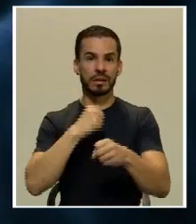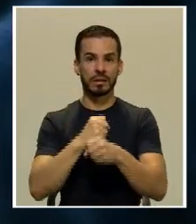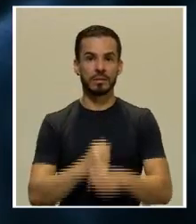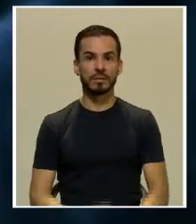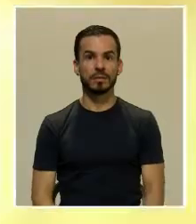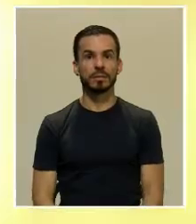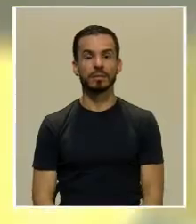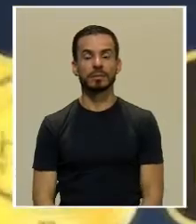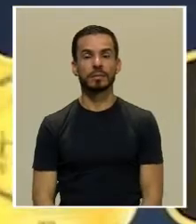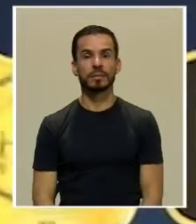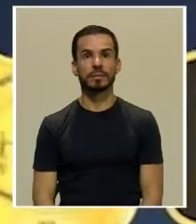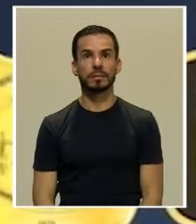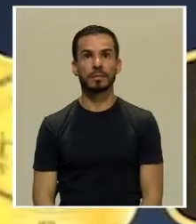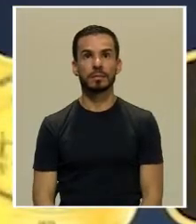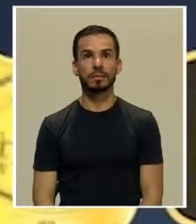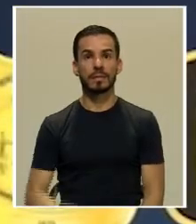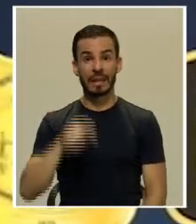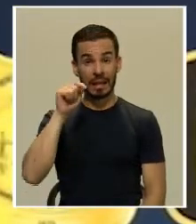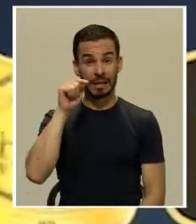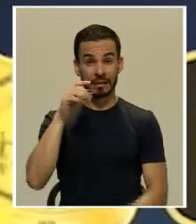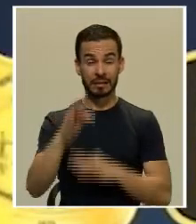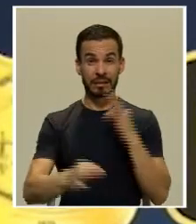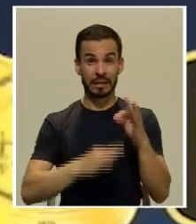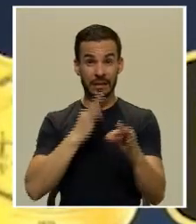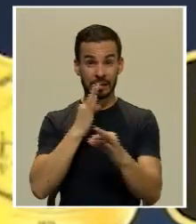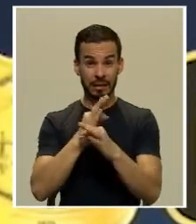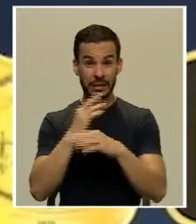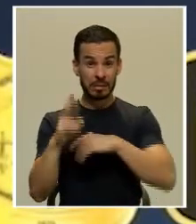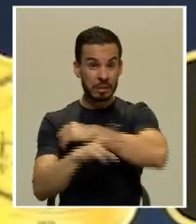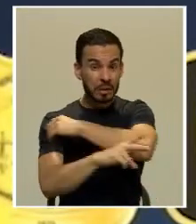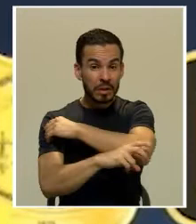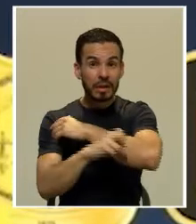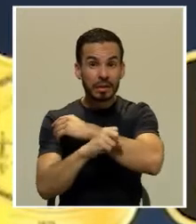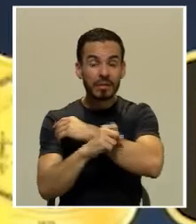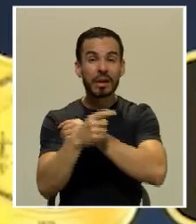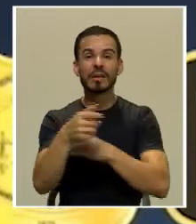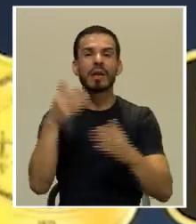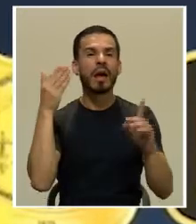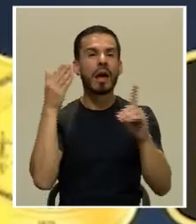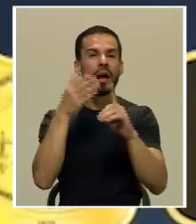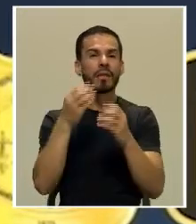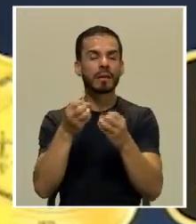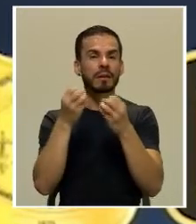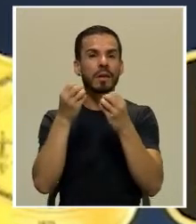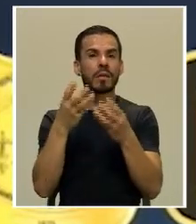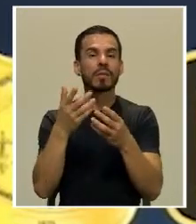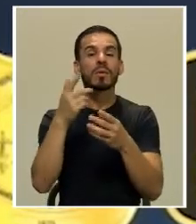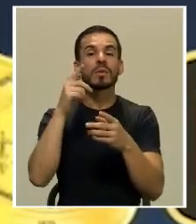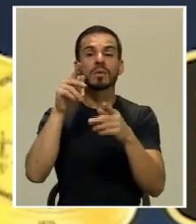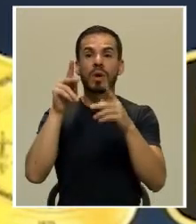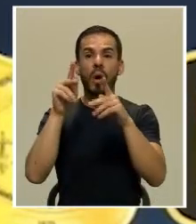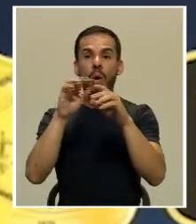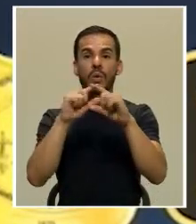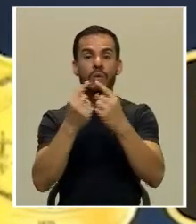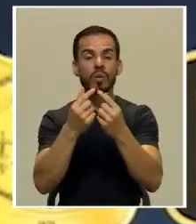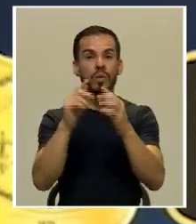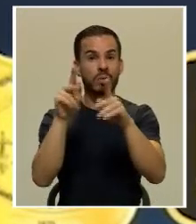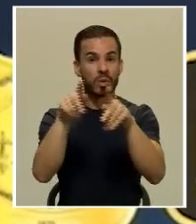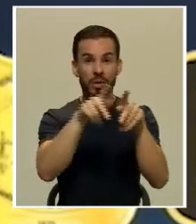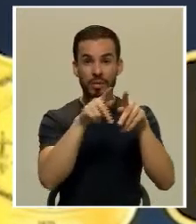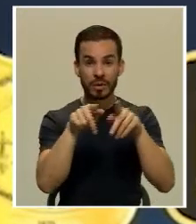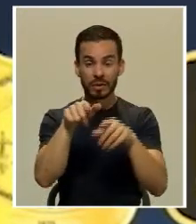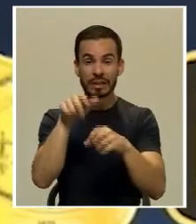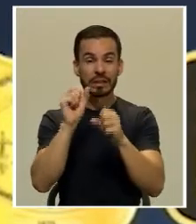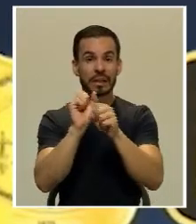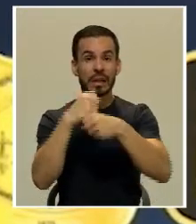año. Este tipo de fraude o timo afecta en gran medida a un grupo poblacional